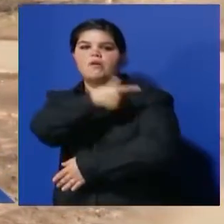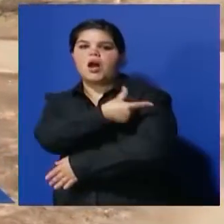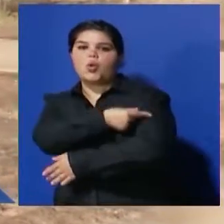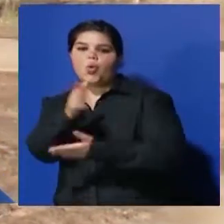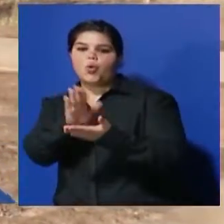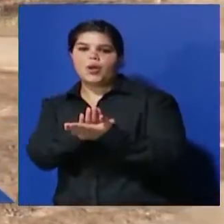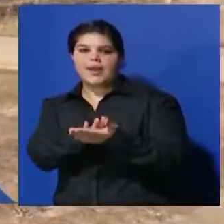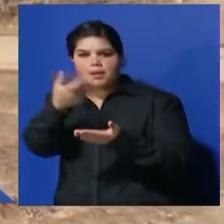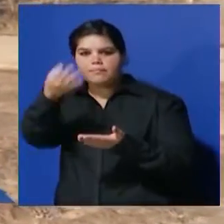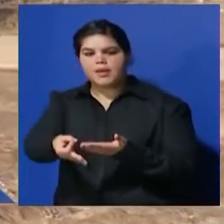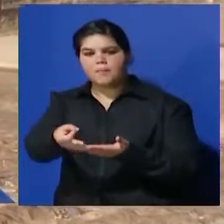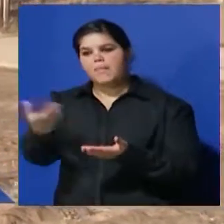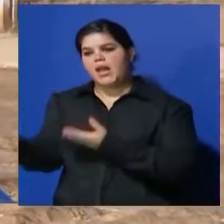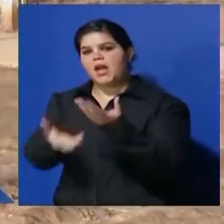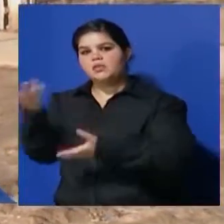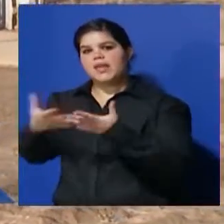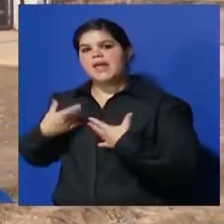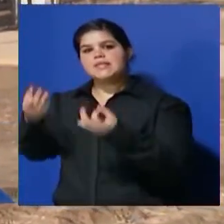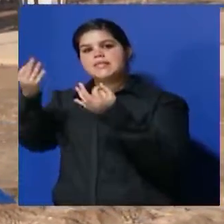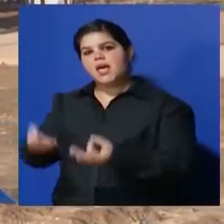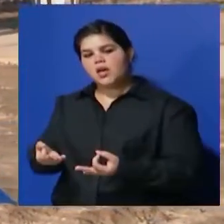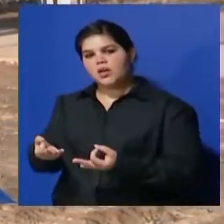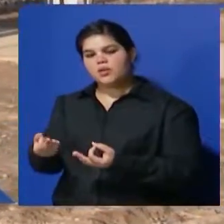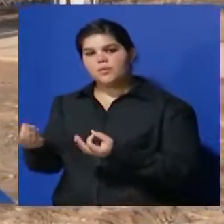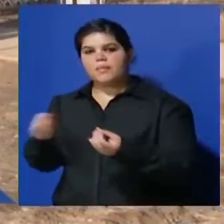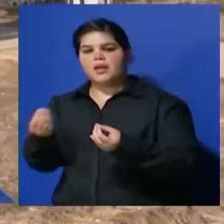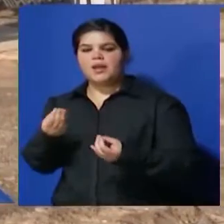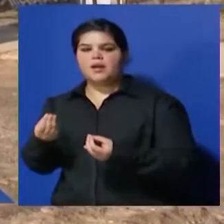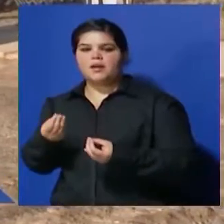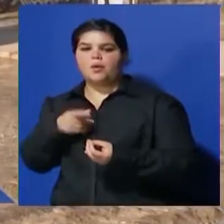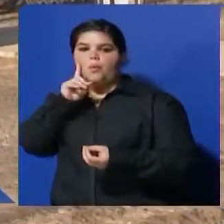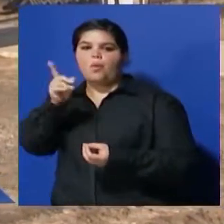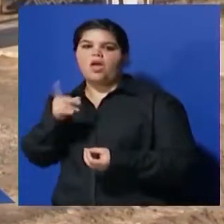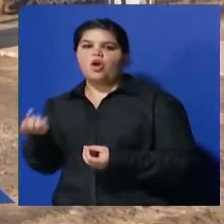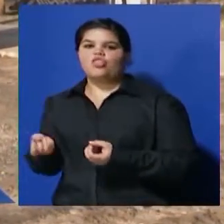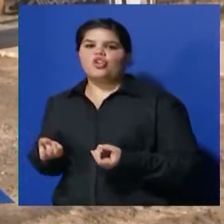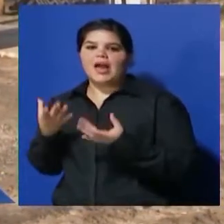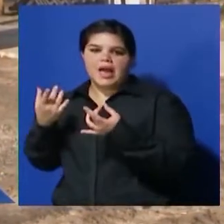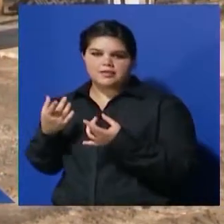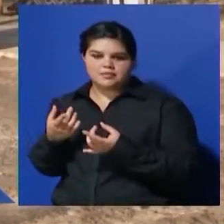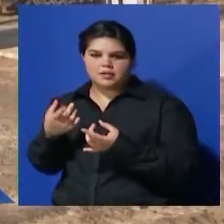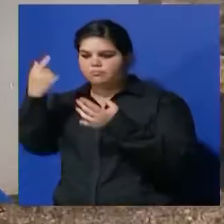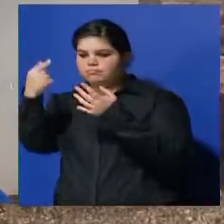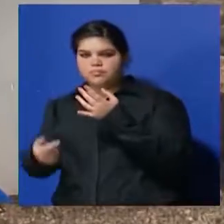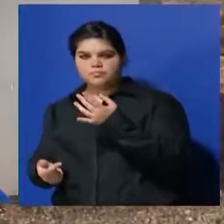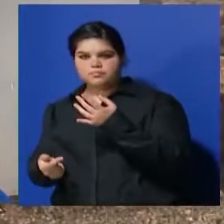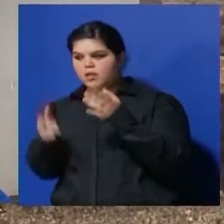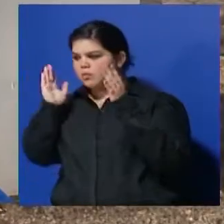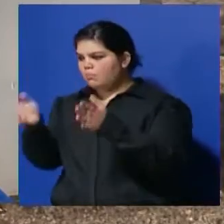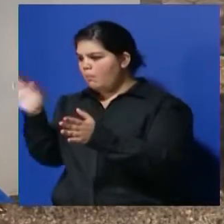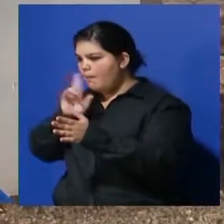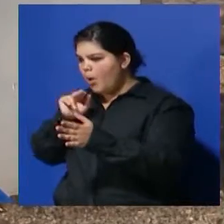aprendamos a cocinar sano, para prevenir el cáncer de colon, en fin. Y bueno, veamos un poco los